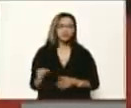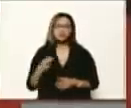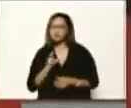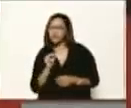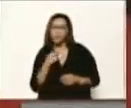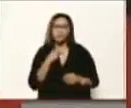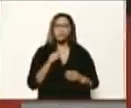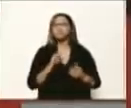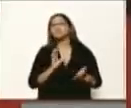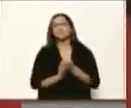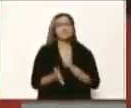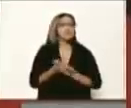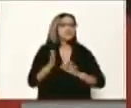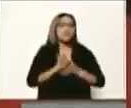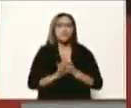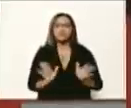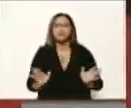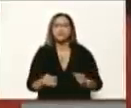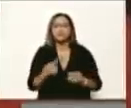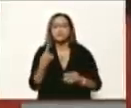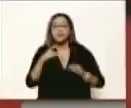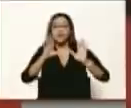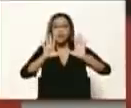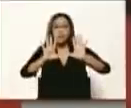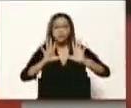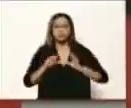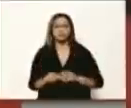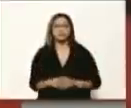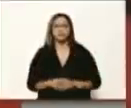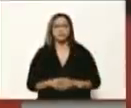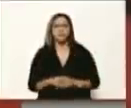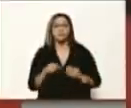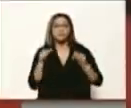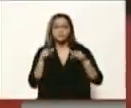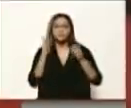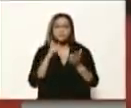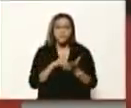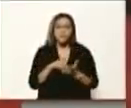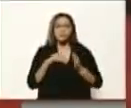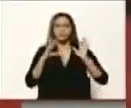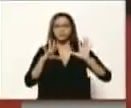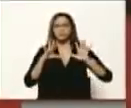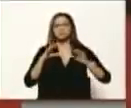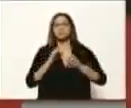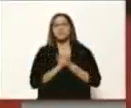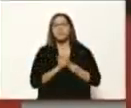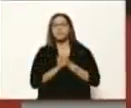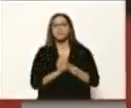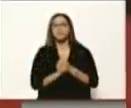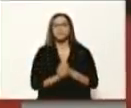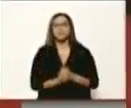no quedó. Bueno, lamentamos, solo van 10. Pero ahí están 10 compañeros, 10 compañeras.